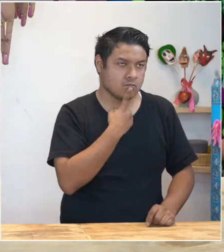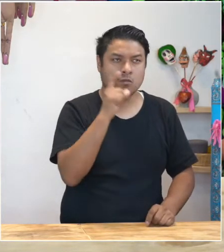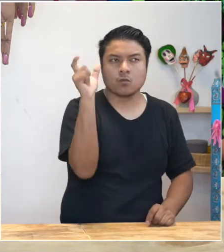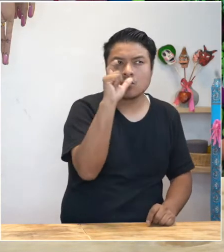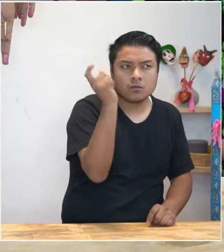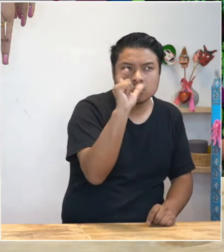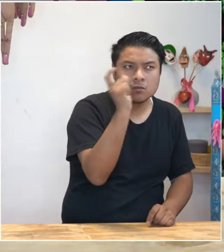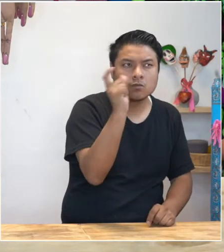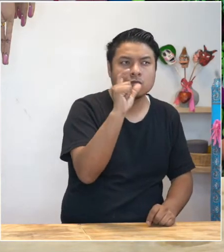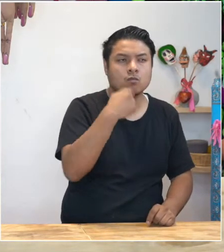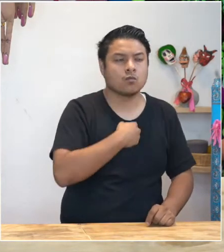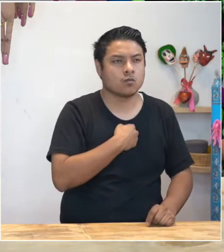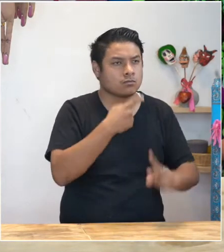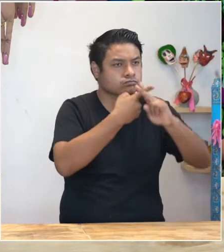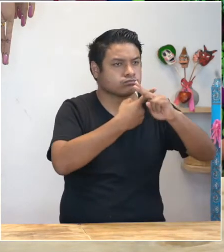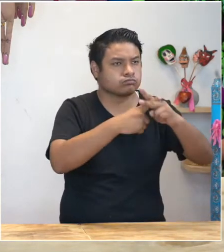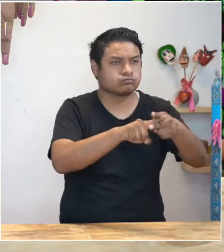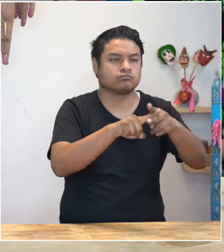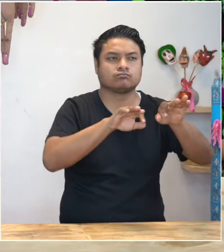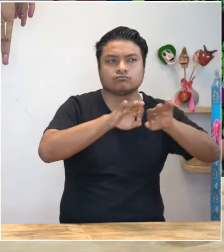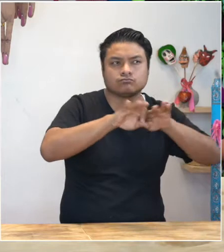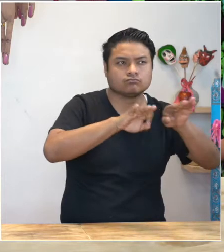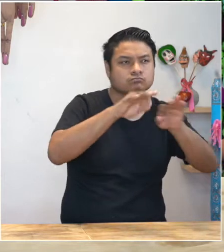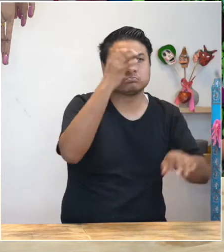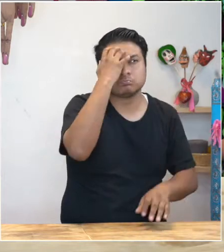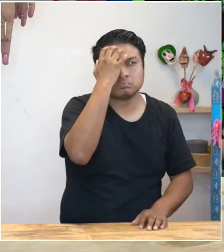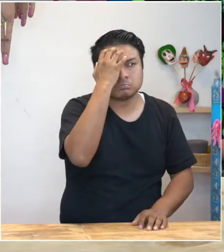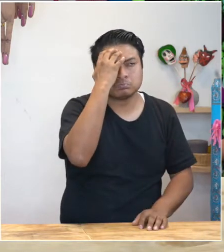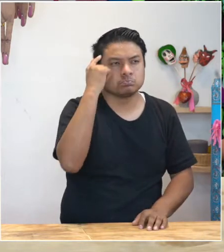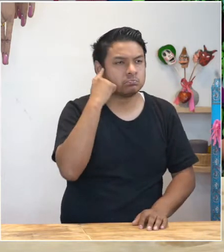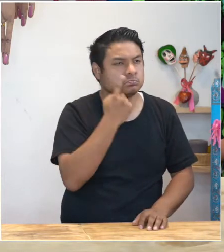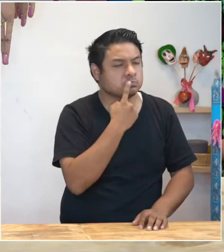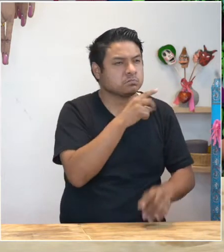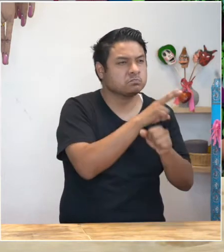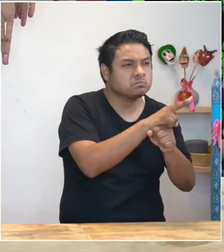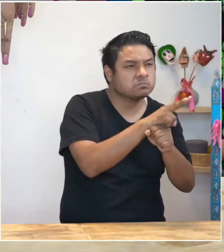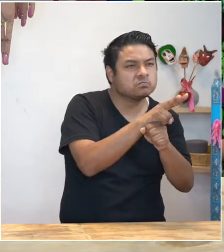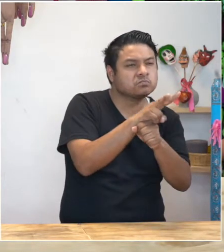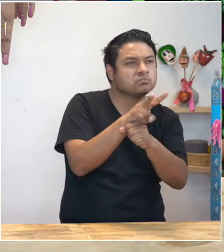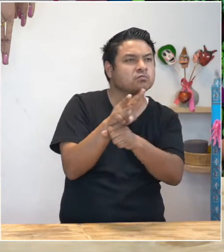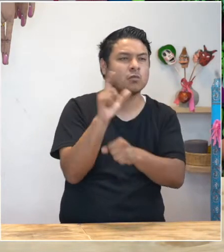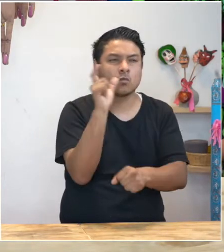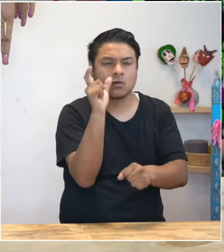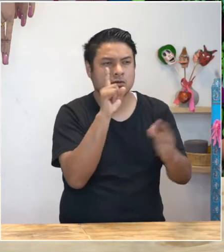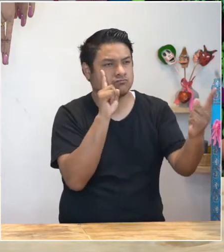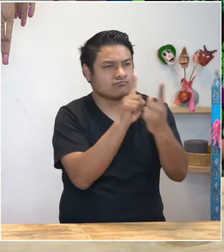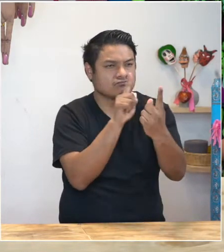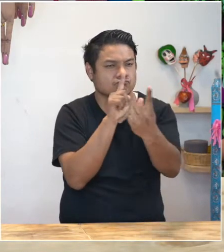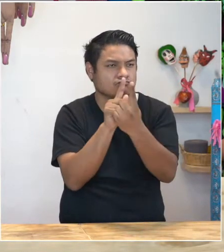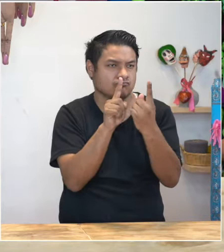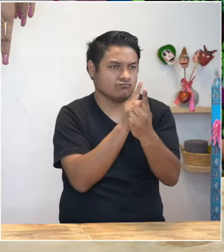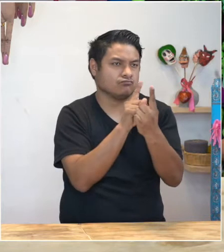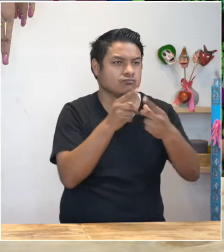tenían barreras y barreras, ¿no? comencé a analizar el por qué como sociedad no